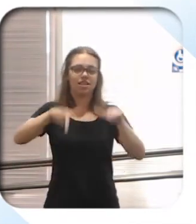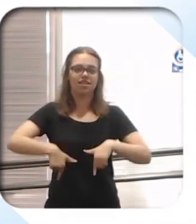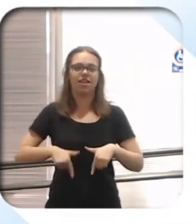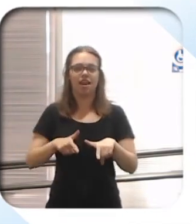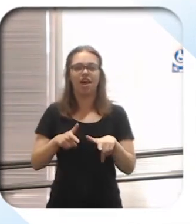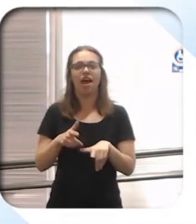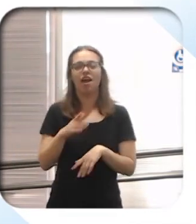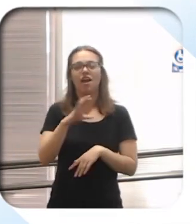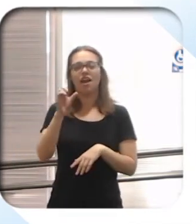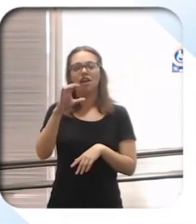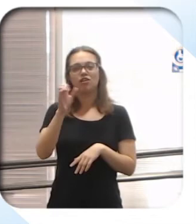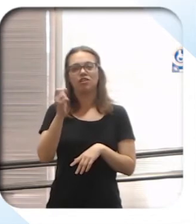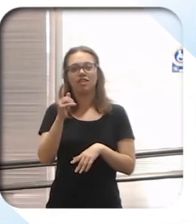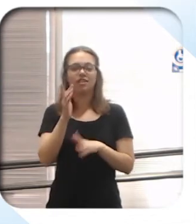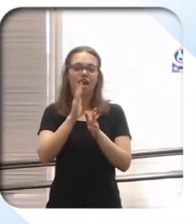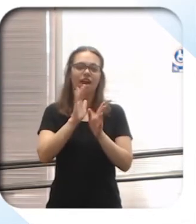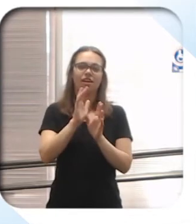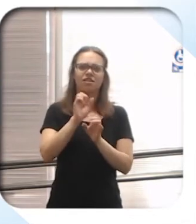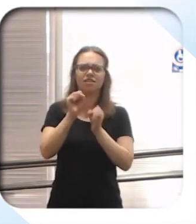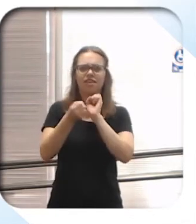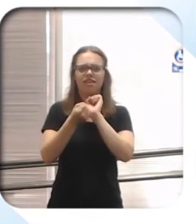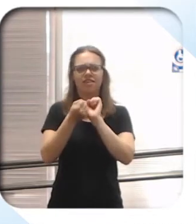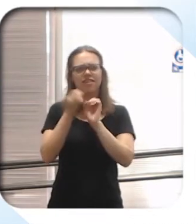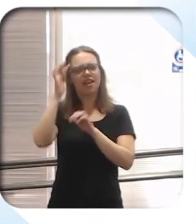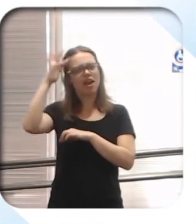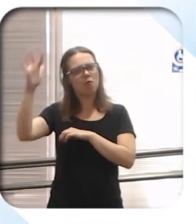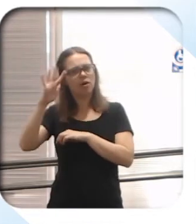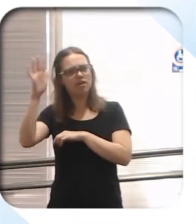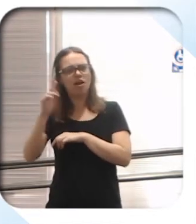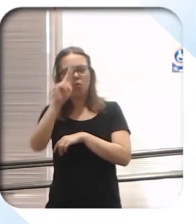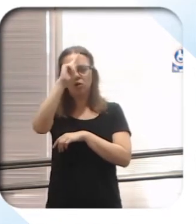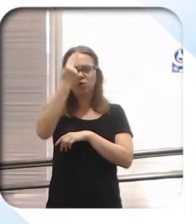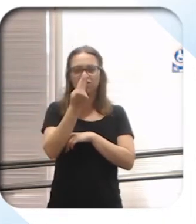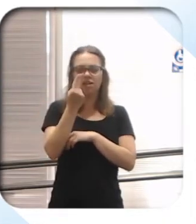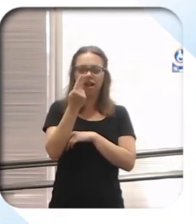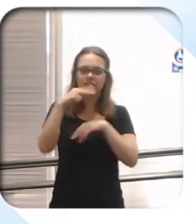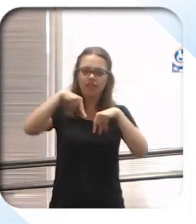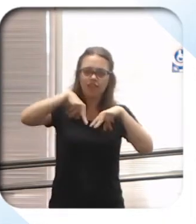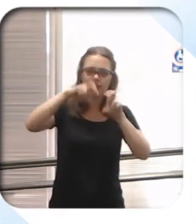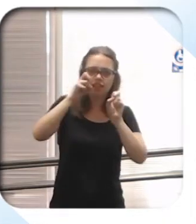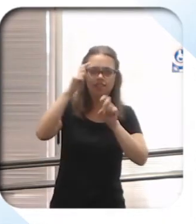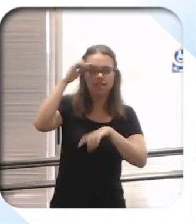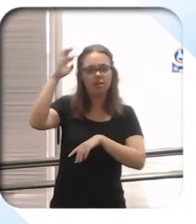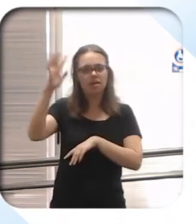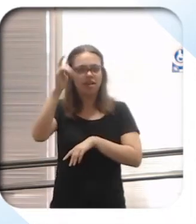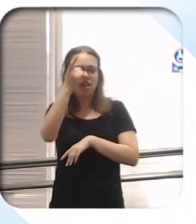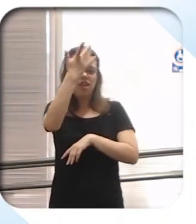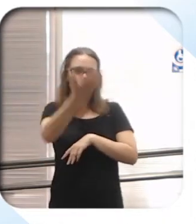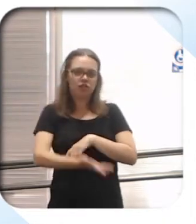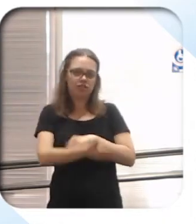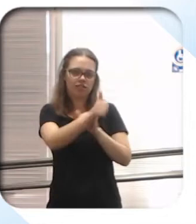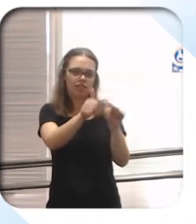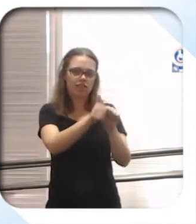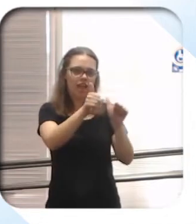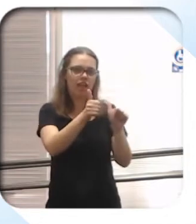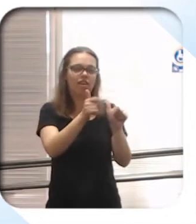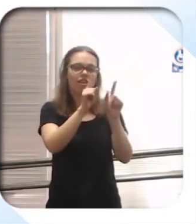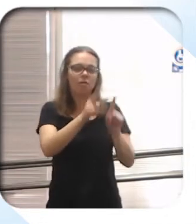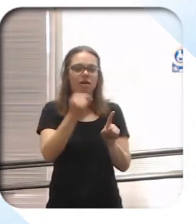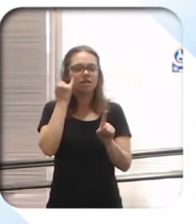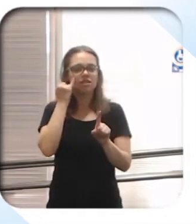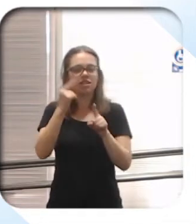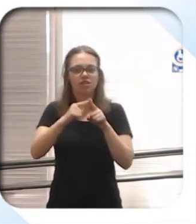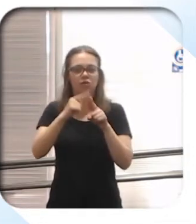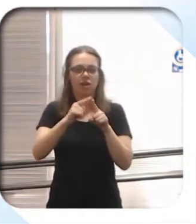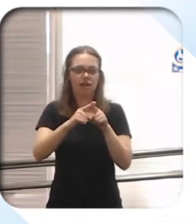Karin Rodríguez es terapeuta cognitivo-conductual por la Sociedad Uruguaya de Análisis y Terapia del Comportamiento y educadora sexual